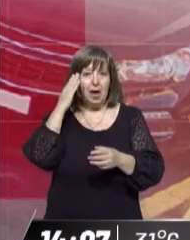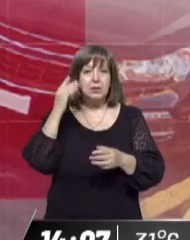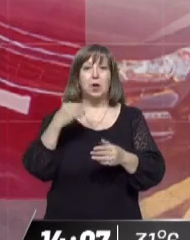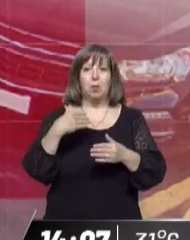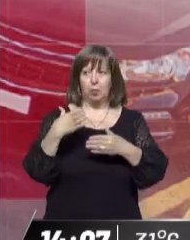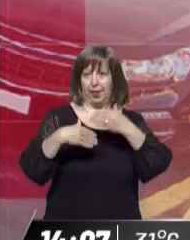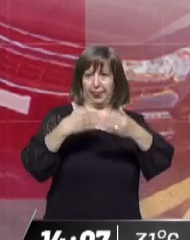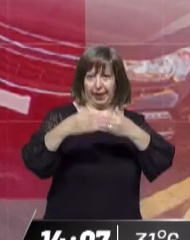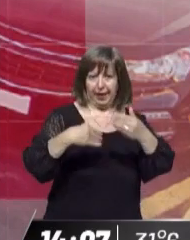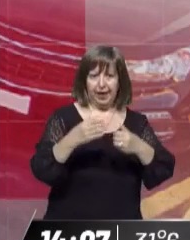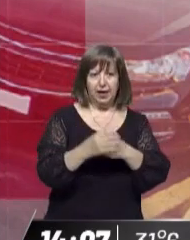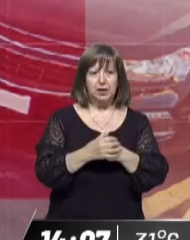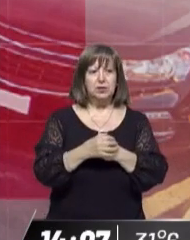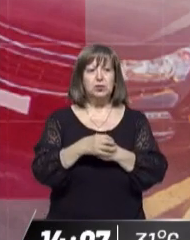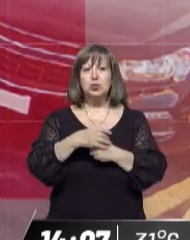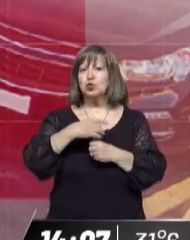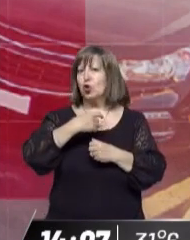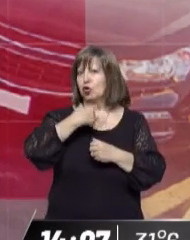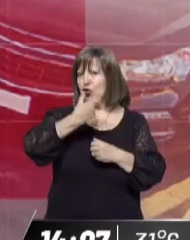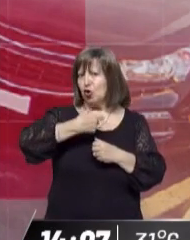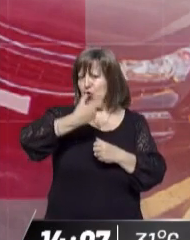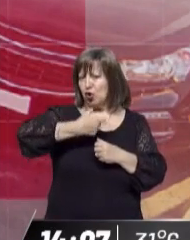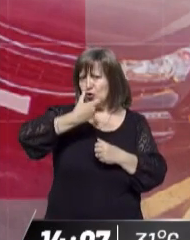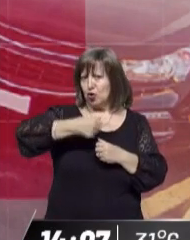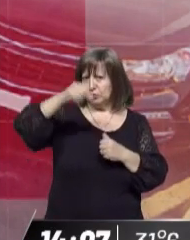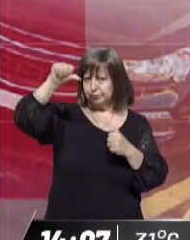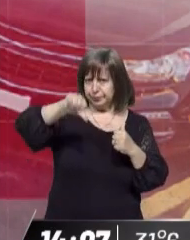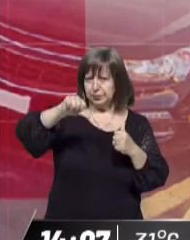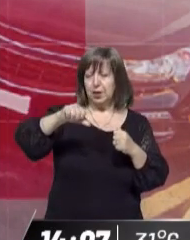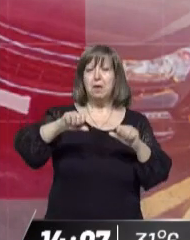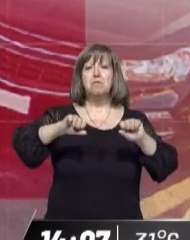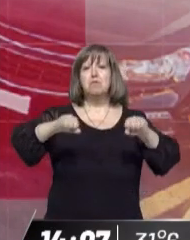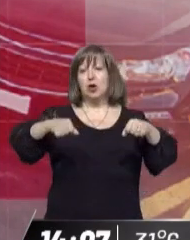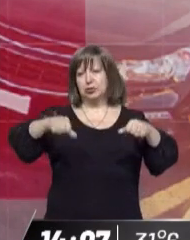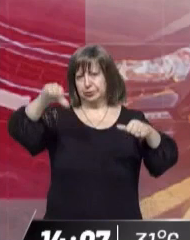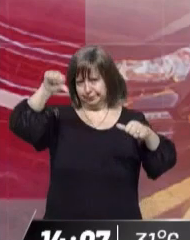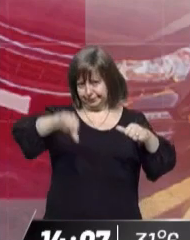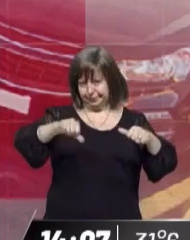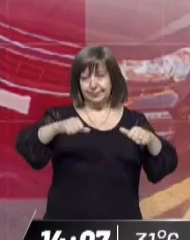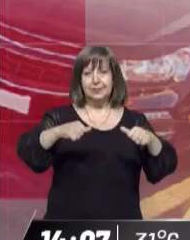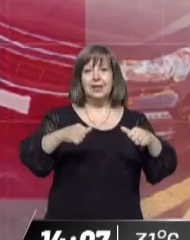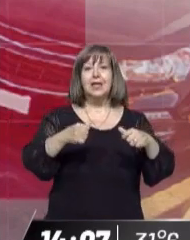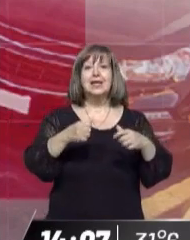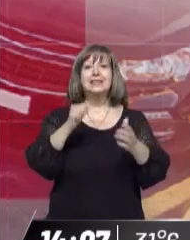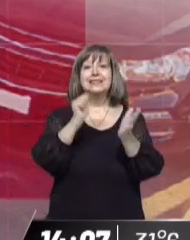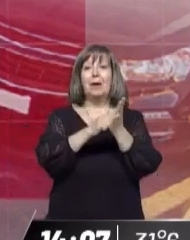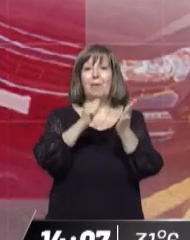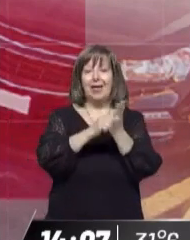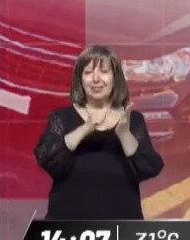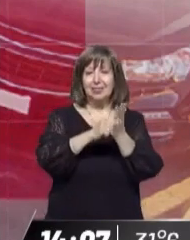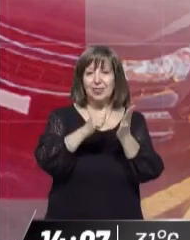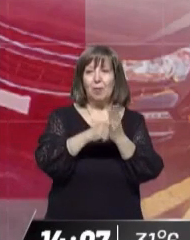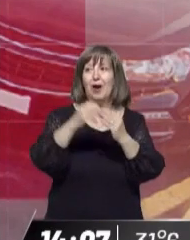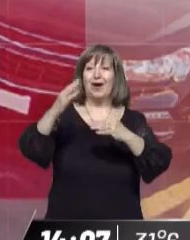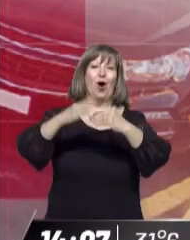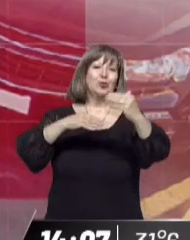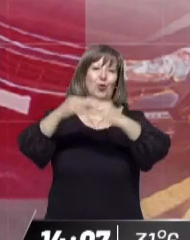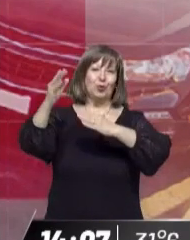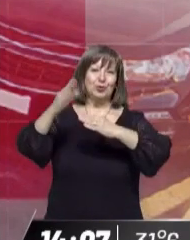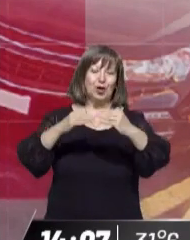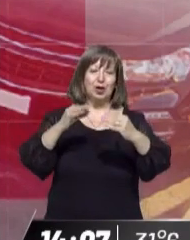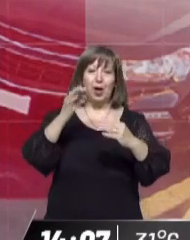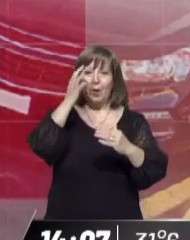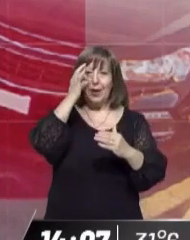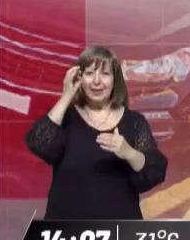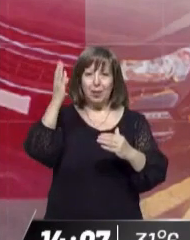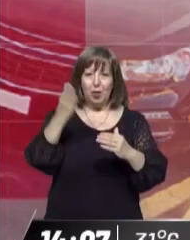vehículos cero kilómetros. Todos en rojo, Carlos. Todos en números en rojo, mirá. La venta de motos, los despachos de cemento, esto está relacionado con la construcción.